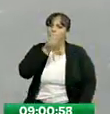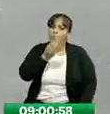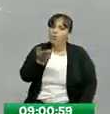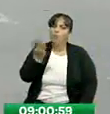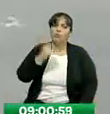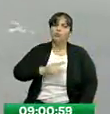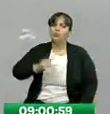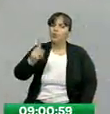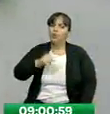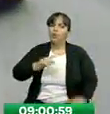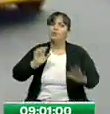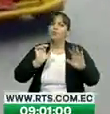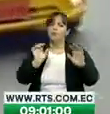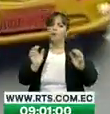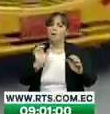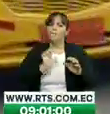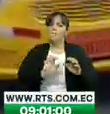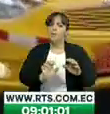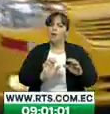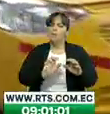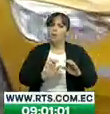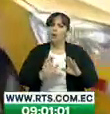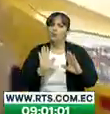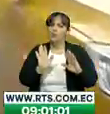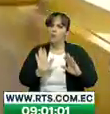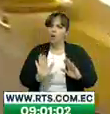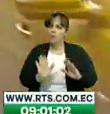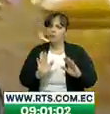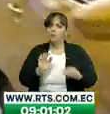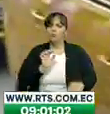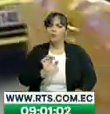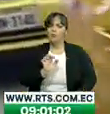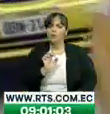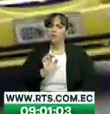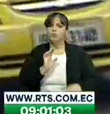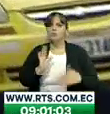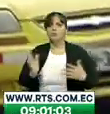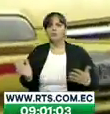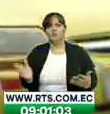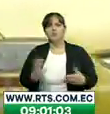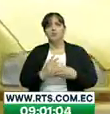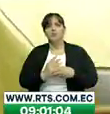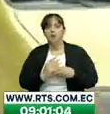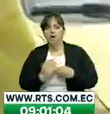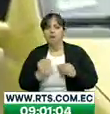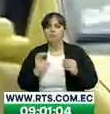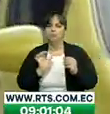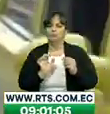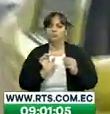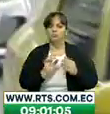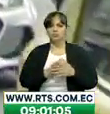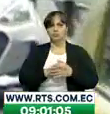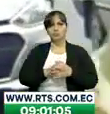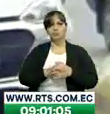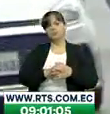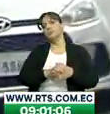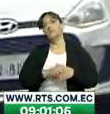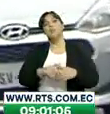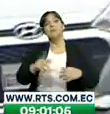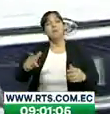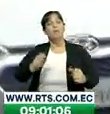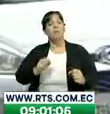adecuando vayan entendiendo que no pueden hacer uso indebido del porque eso contamina el